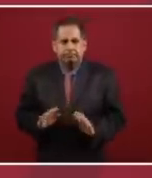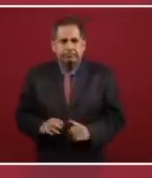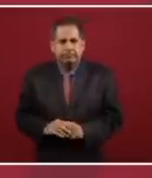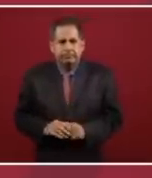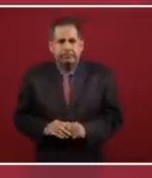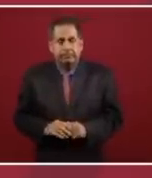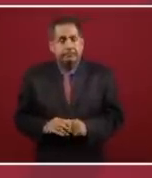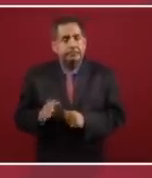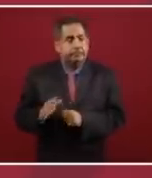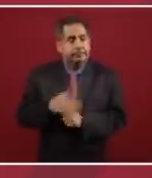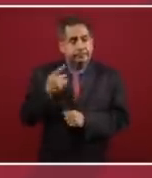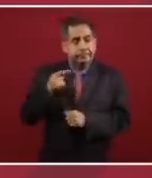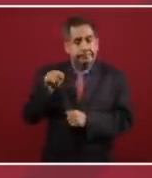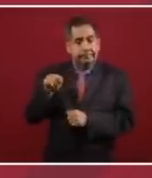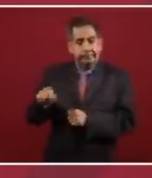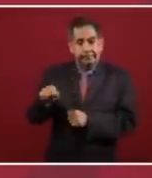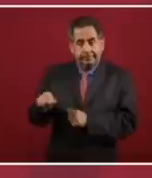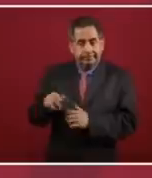porque